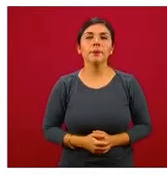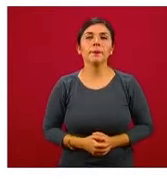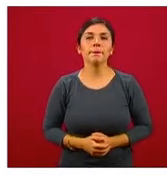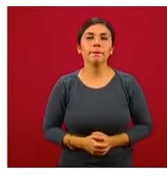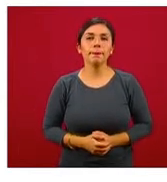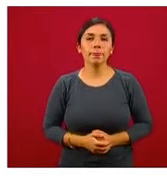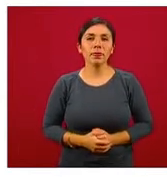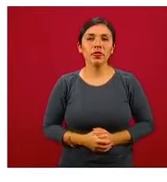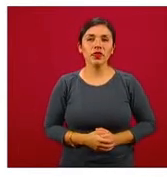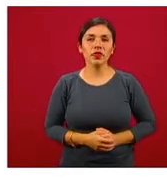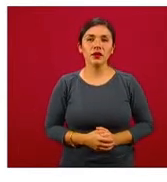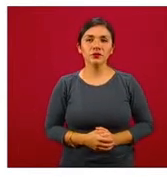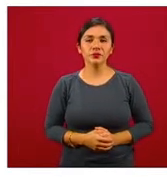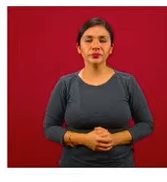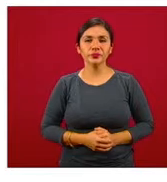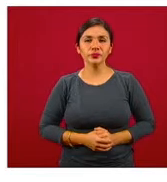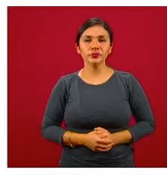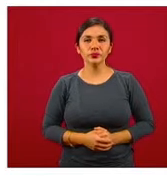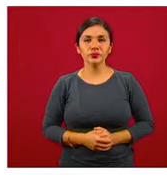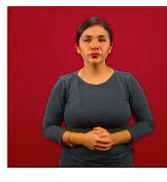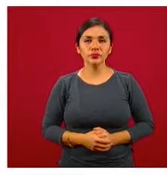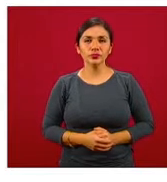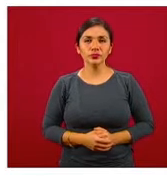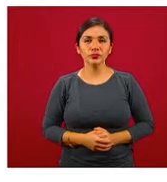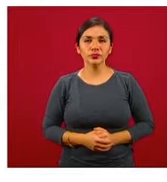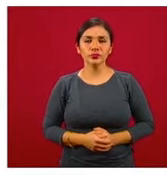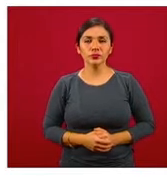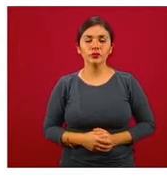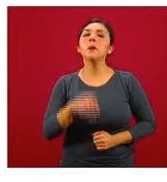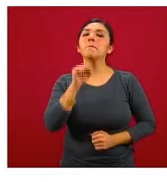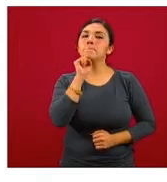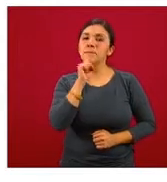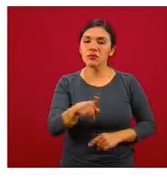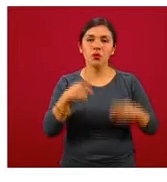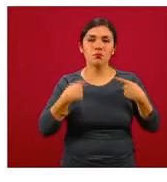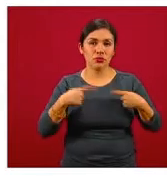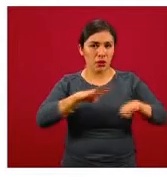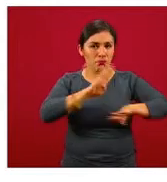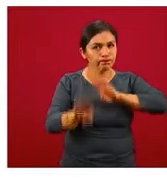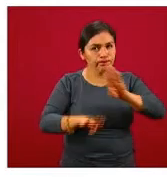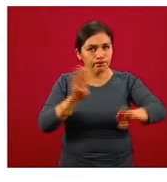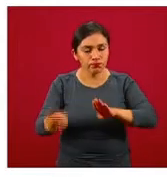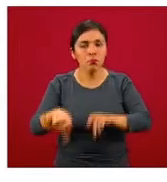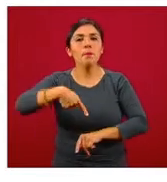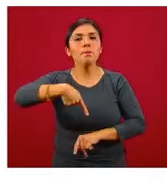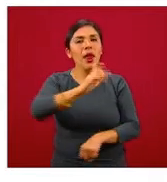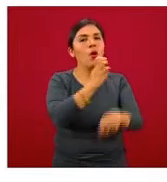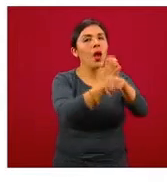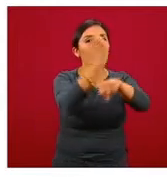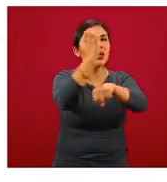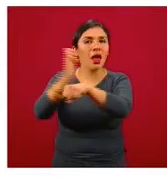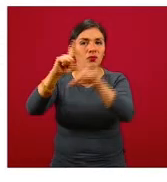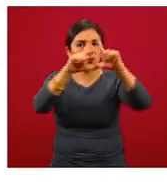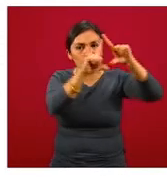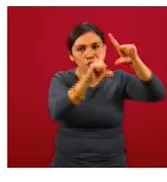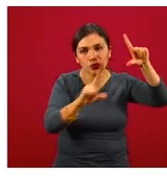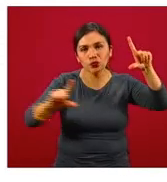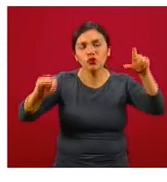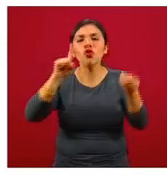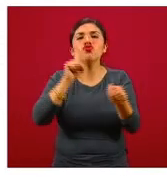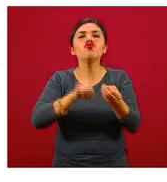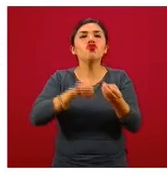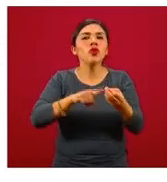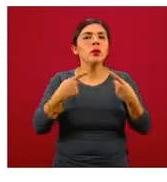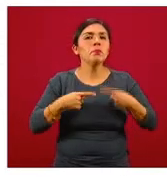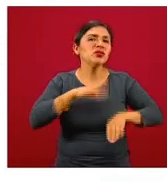la siguiente diapositiva Here vemos we can esta misma see carga the de defunciones ahora same burden distribuida of por death entidad here, federativa donde represented ocurrieron by